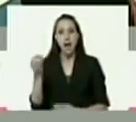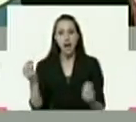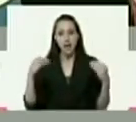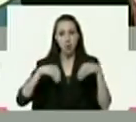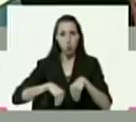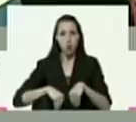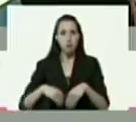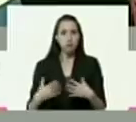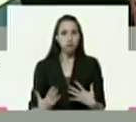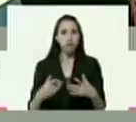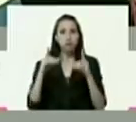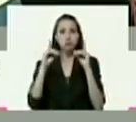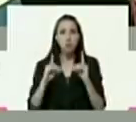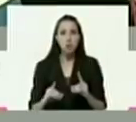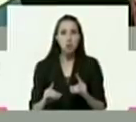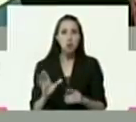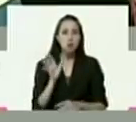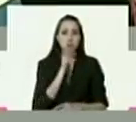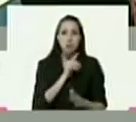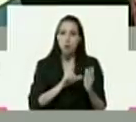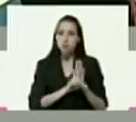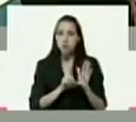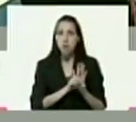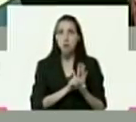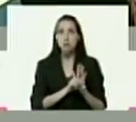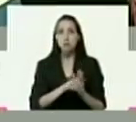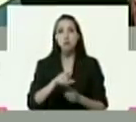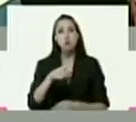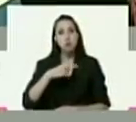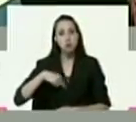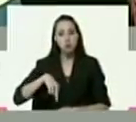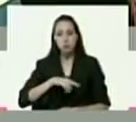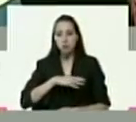Además, una decisión ilegal, quiero que lo sepan, porque